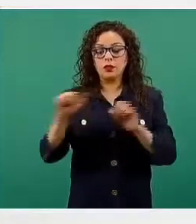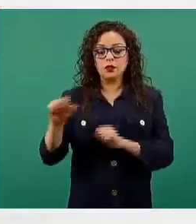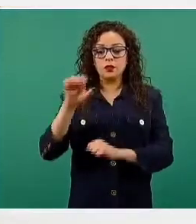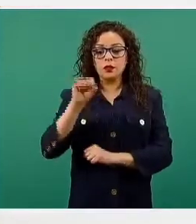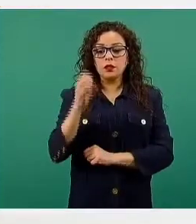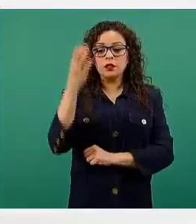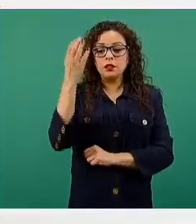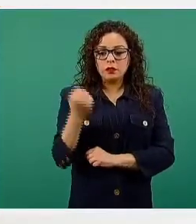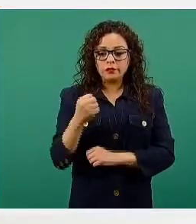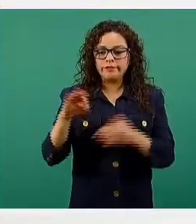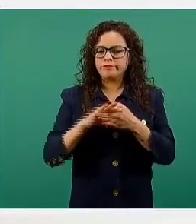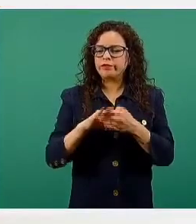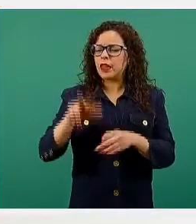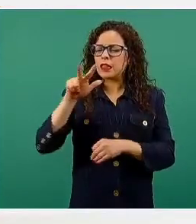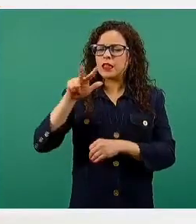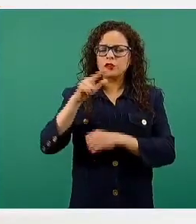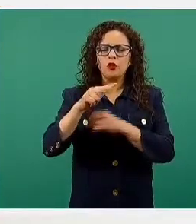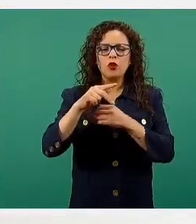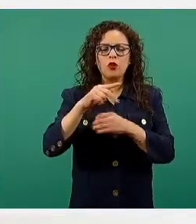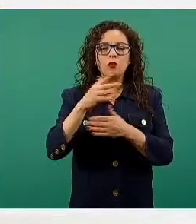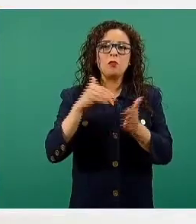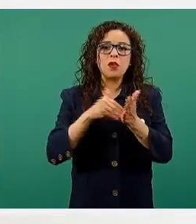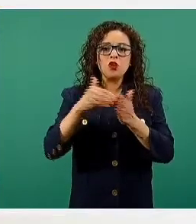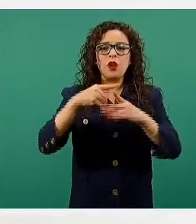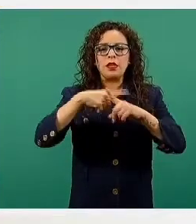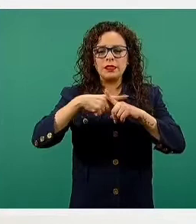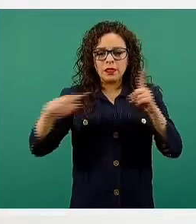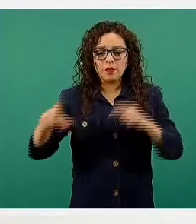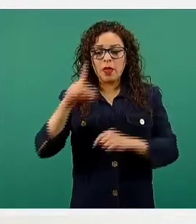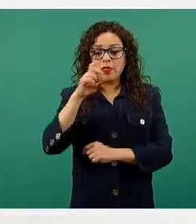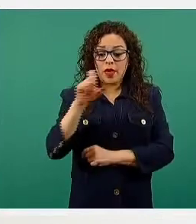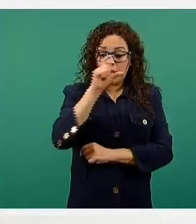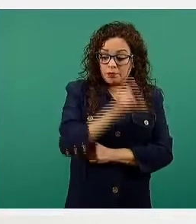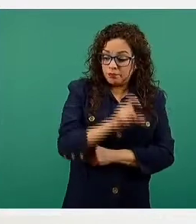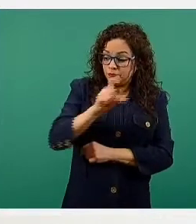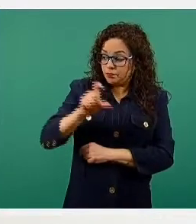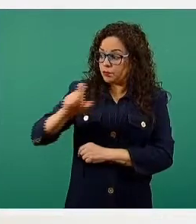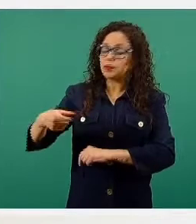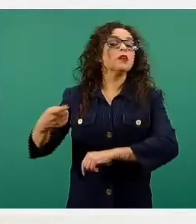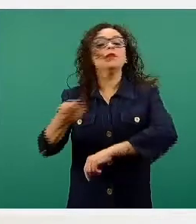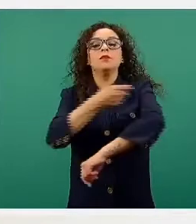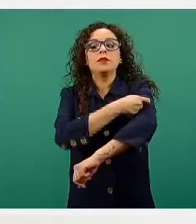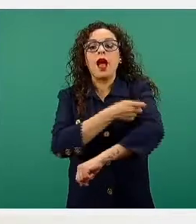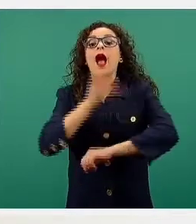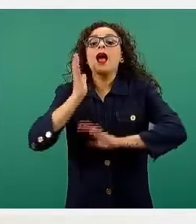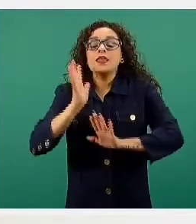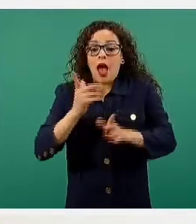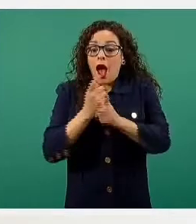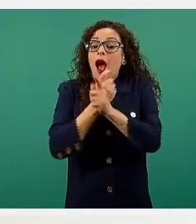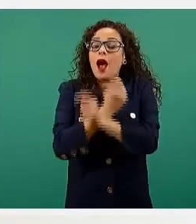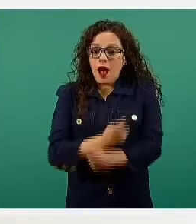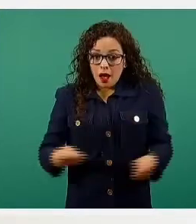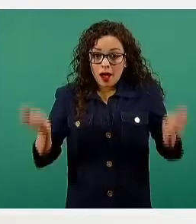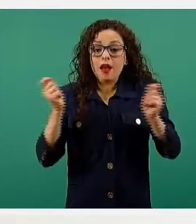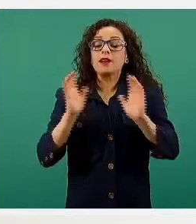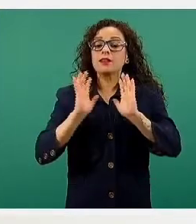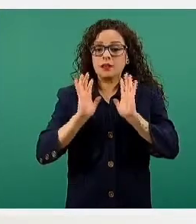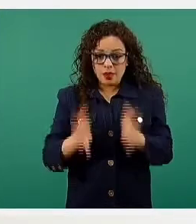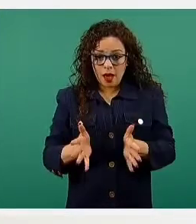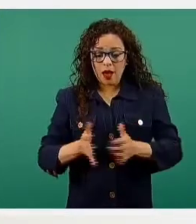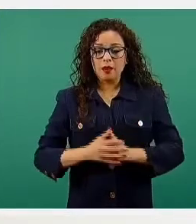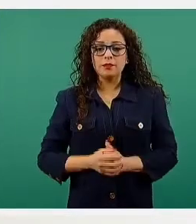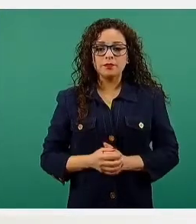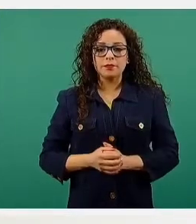18.471.669, casi 18 millones y medio de personas, de dosis de vacunas han sido aplicadas, dosis de vacunas que han